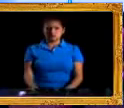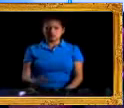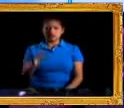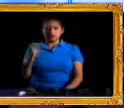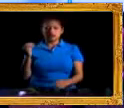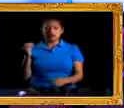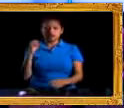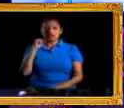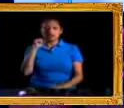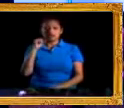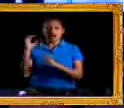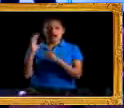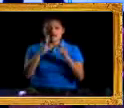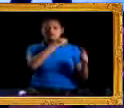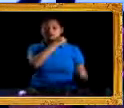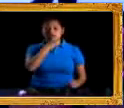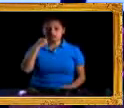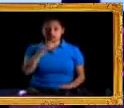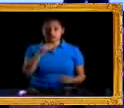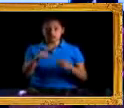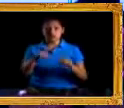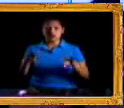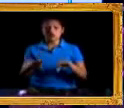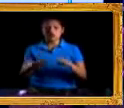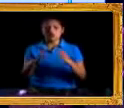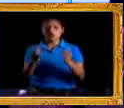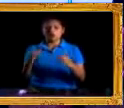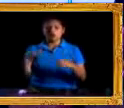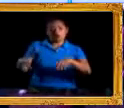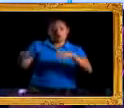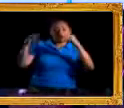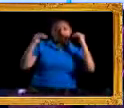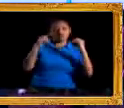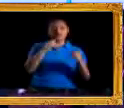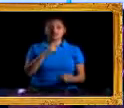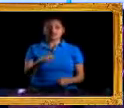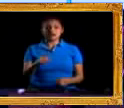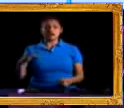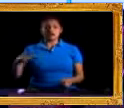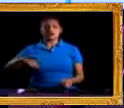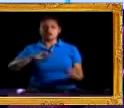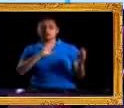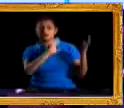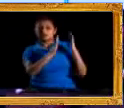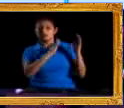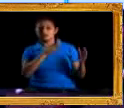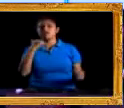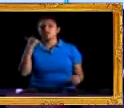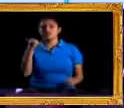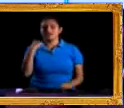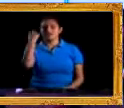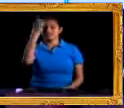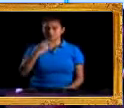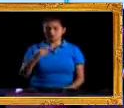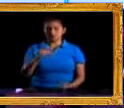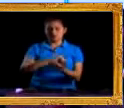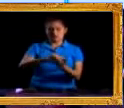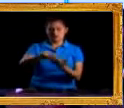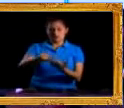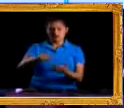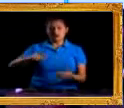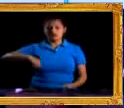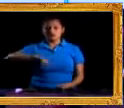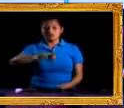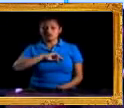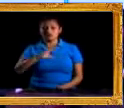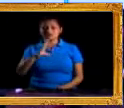apóstol Sergio, como nuestra cobertura, decía, nos pareció bien al Espíritu Santo y a